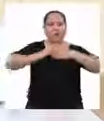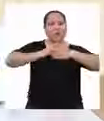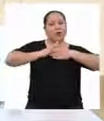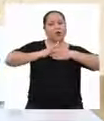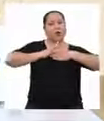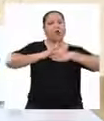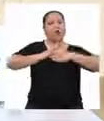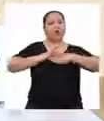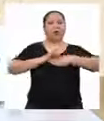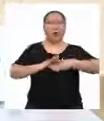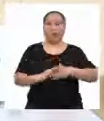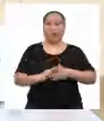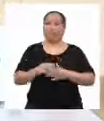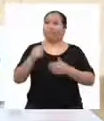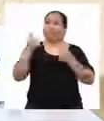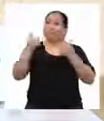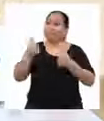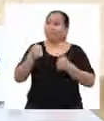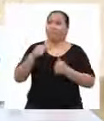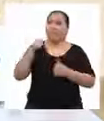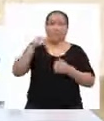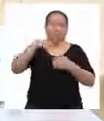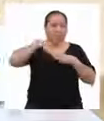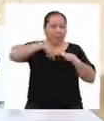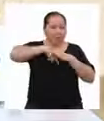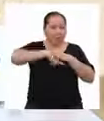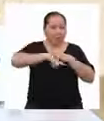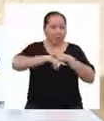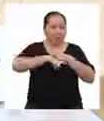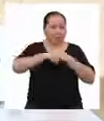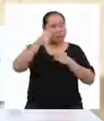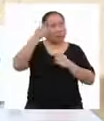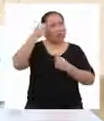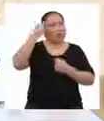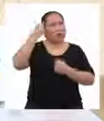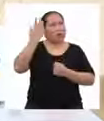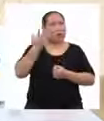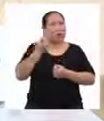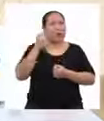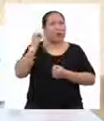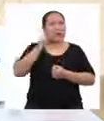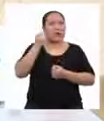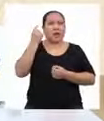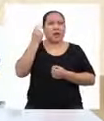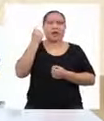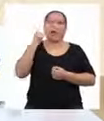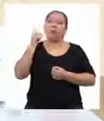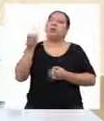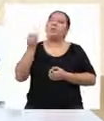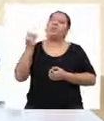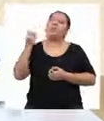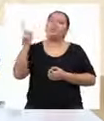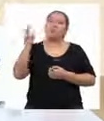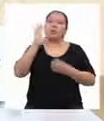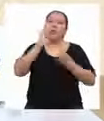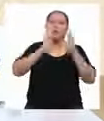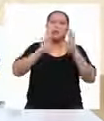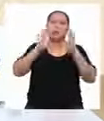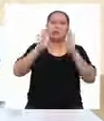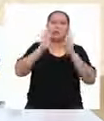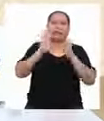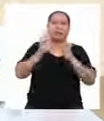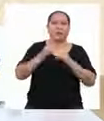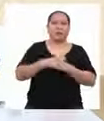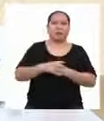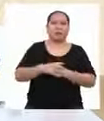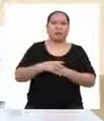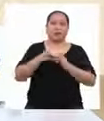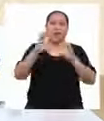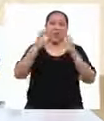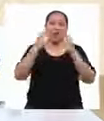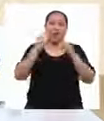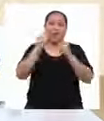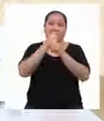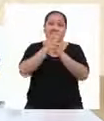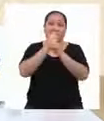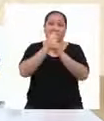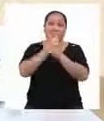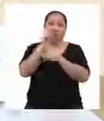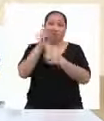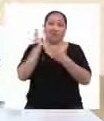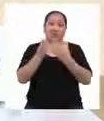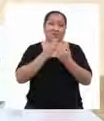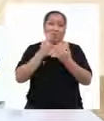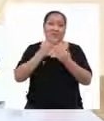Me parece bien porque en el fondo creo que entiendo a qué se debe su estrés. Dar clases virtuales no es fácil y